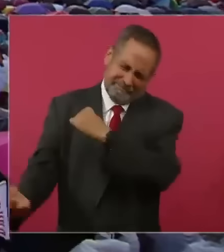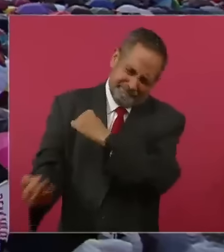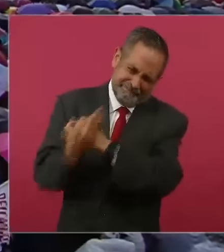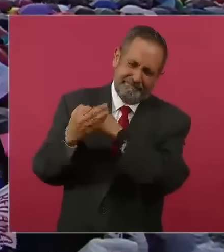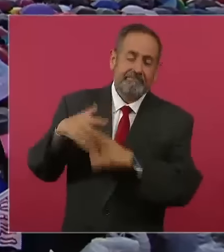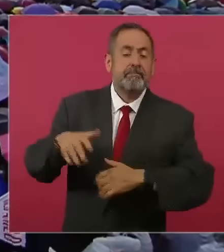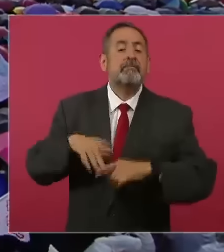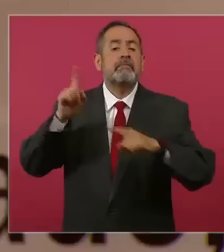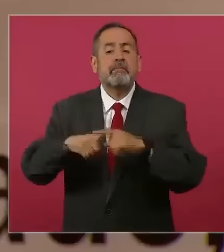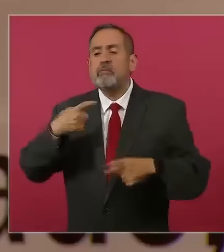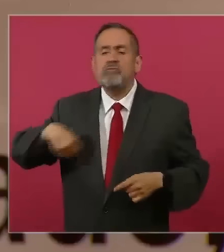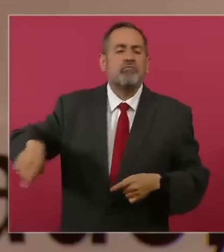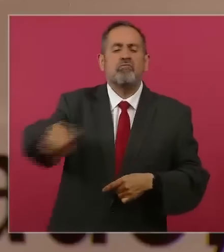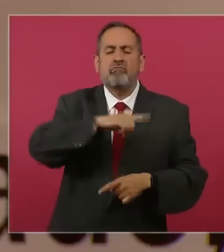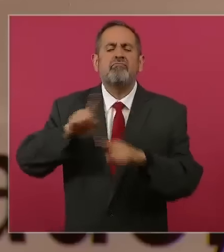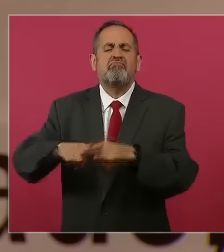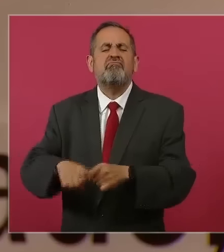¿Qué somos?